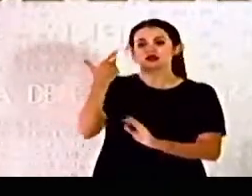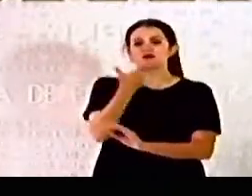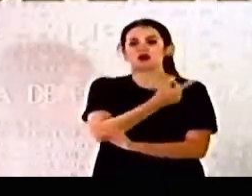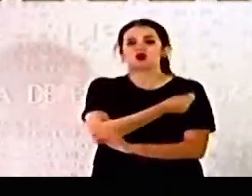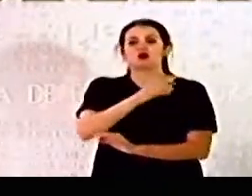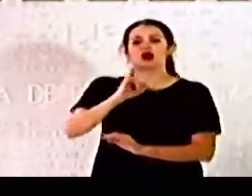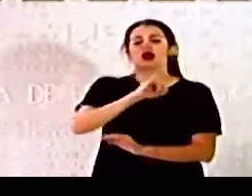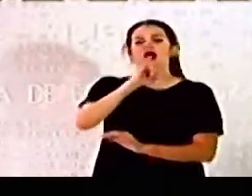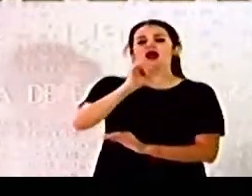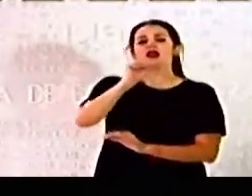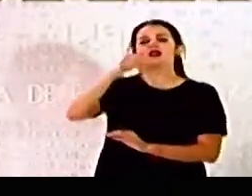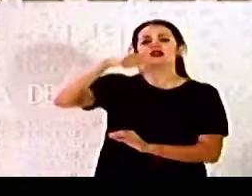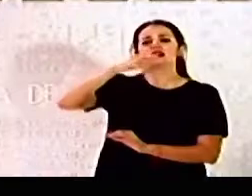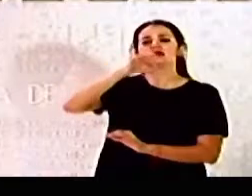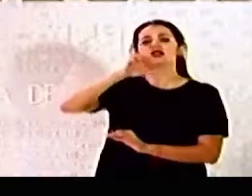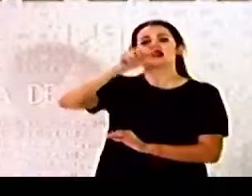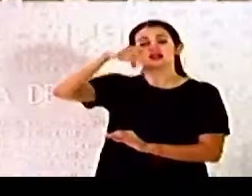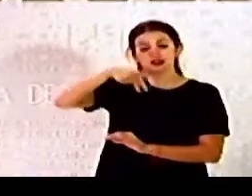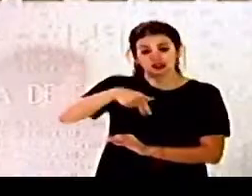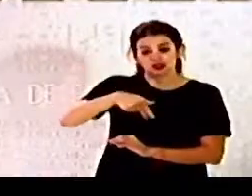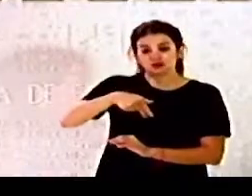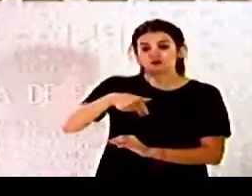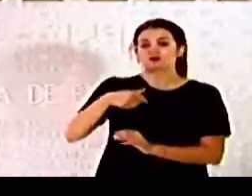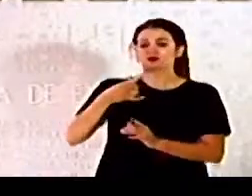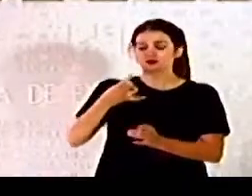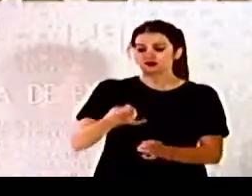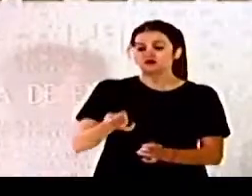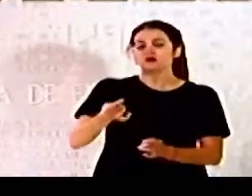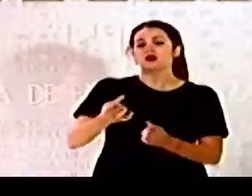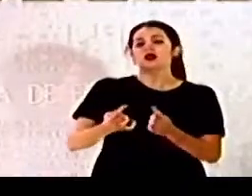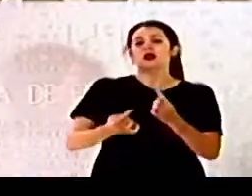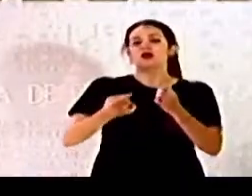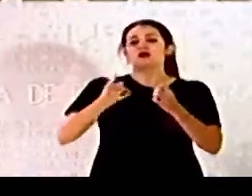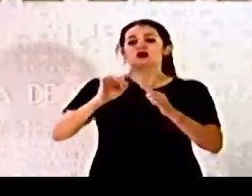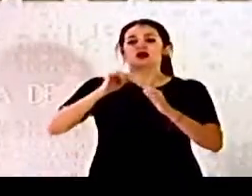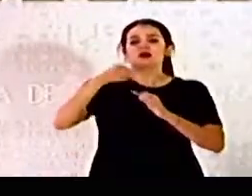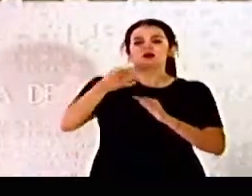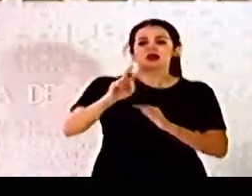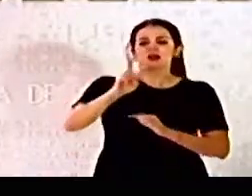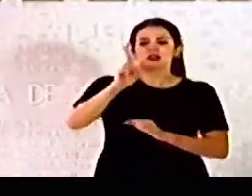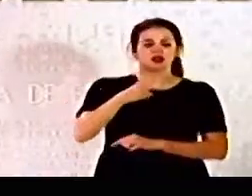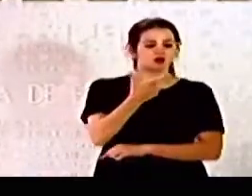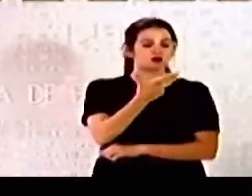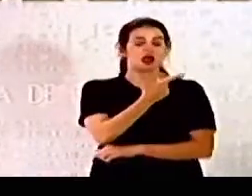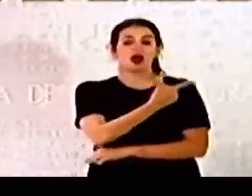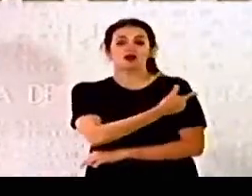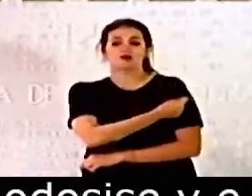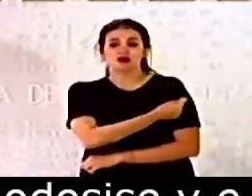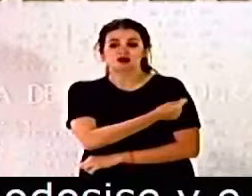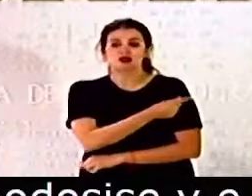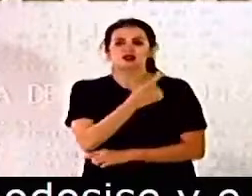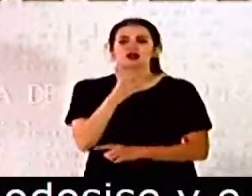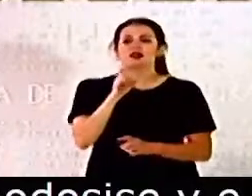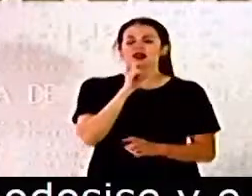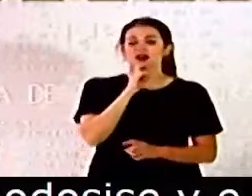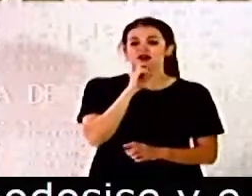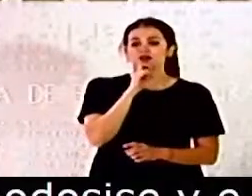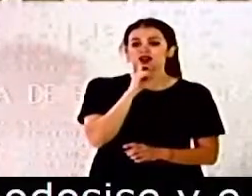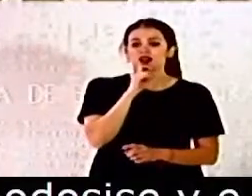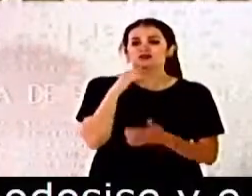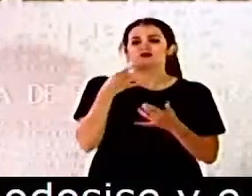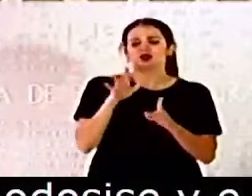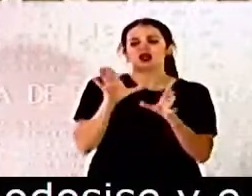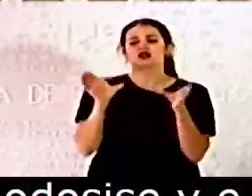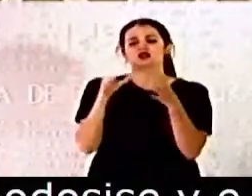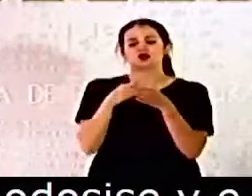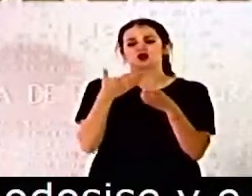se utiliza para determinados colectivos que luego son muy difíciles de localizar en la segunda dosis, pero es